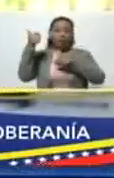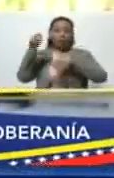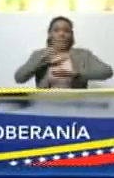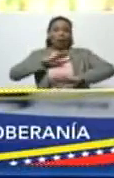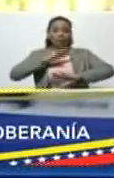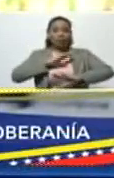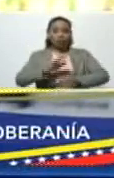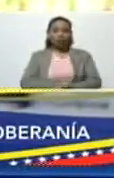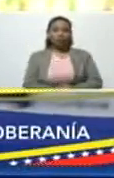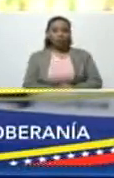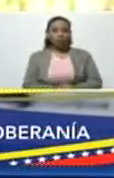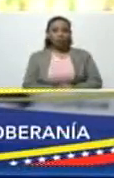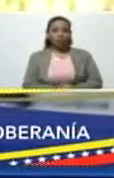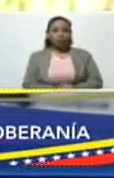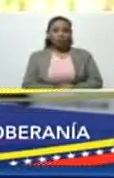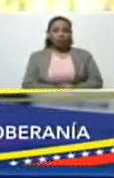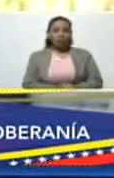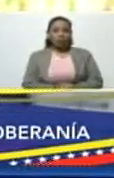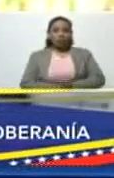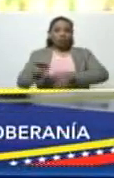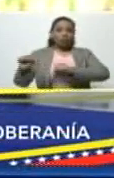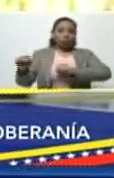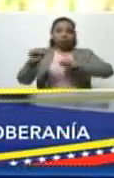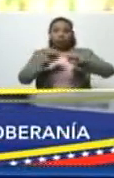beneficios al ritmo